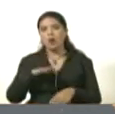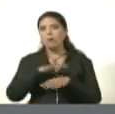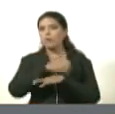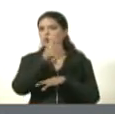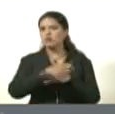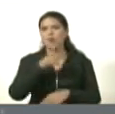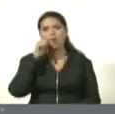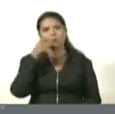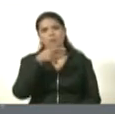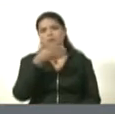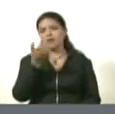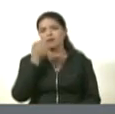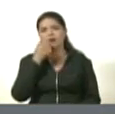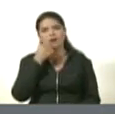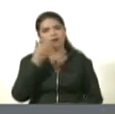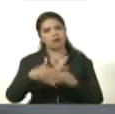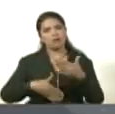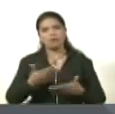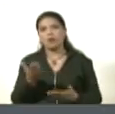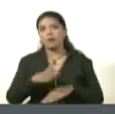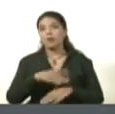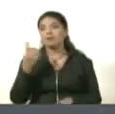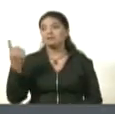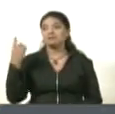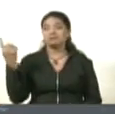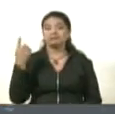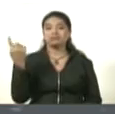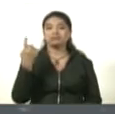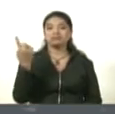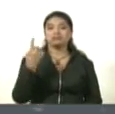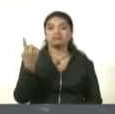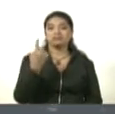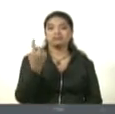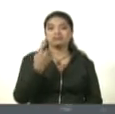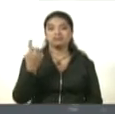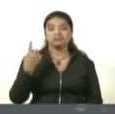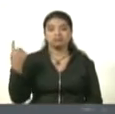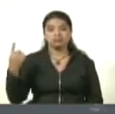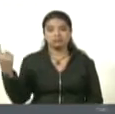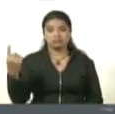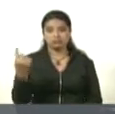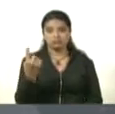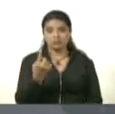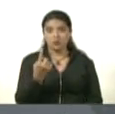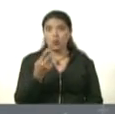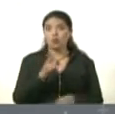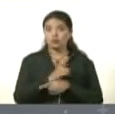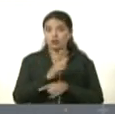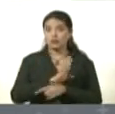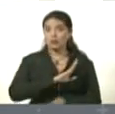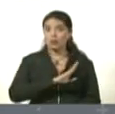criminal, porque desde el aire, usando instalaciones y herramientas del Estado, porque es helicóptero del Estado,